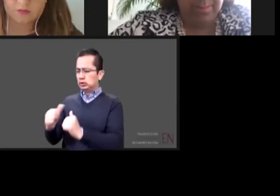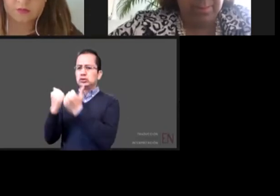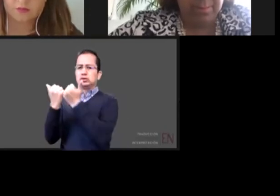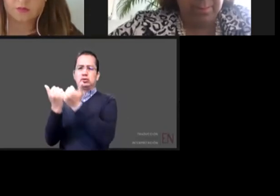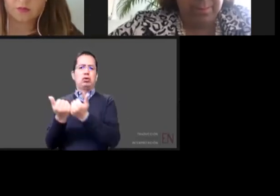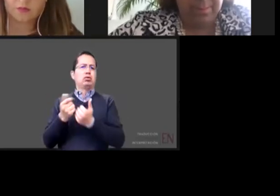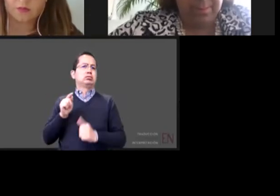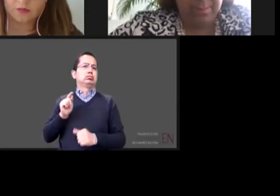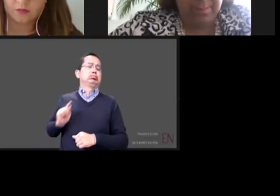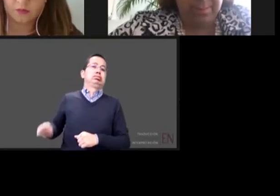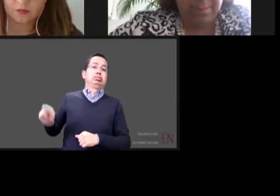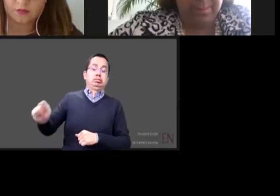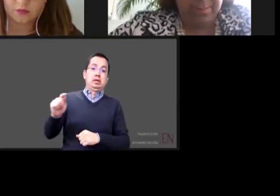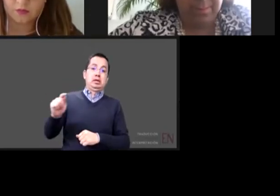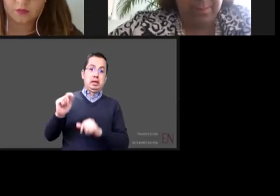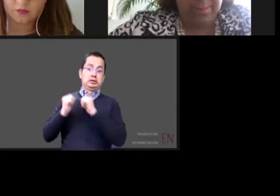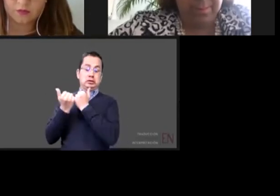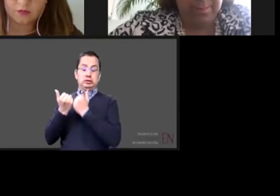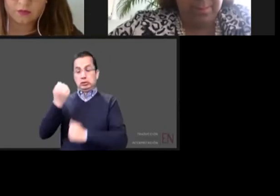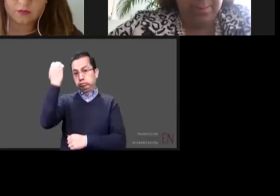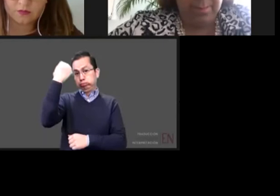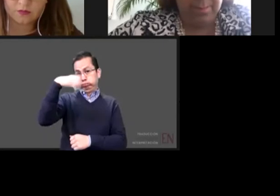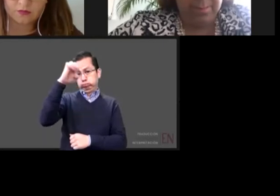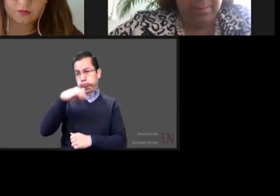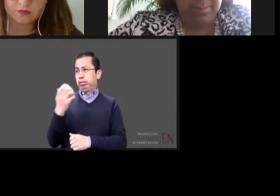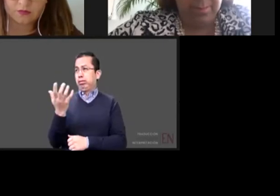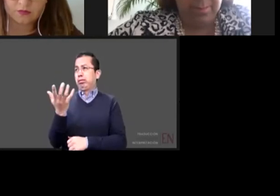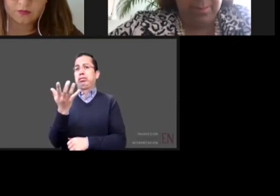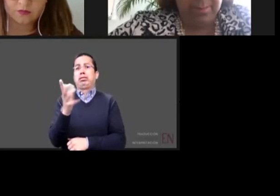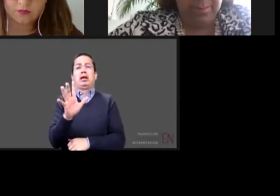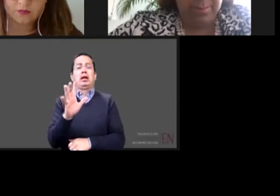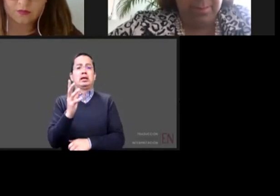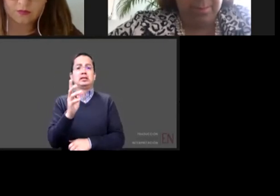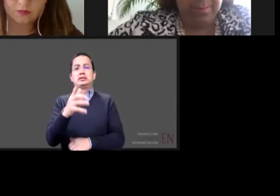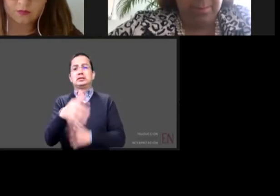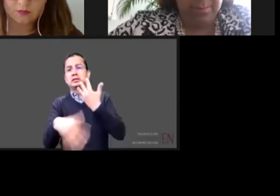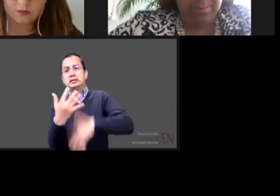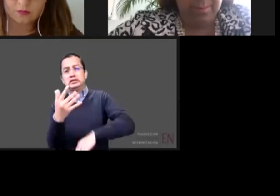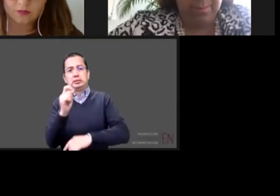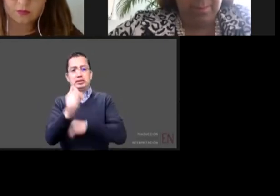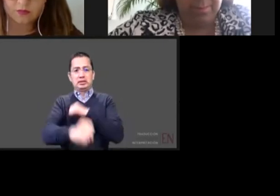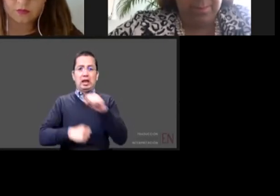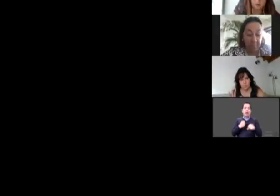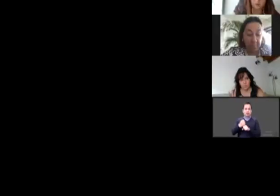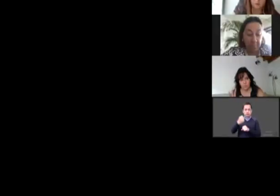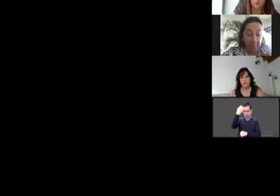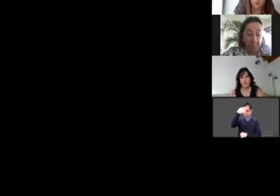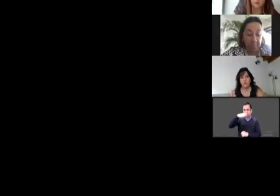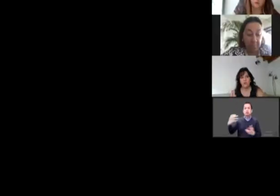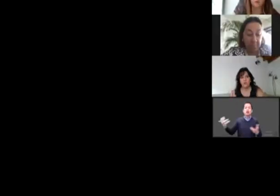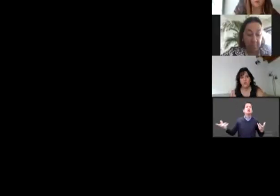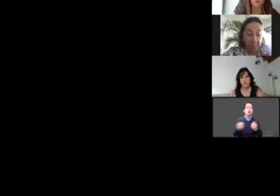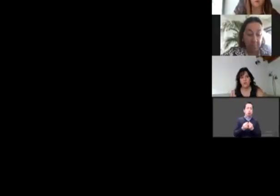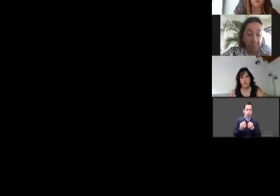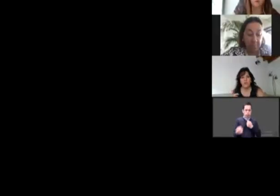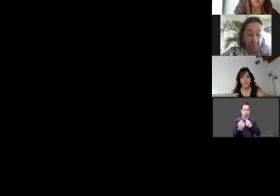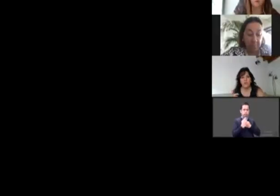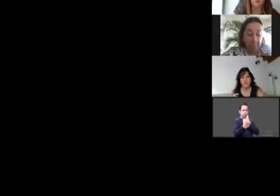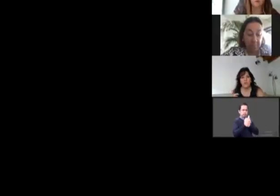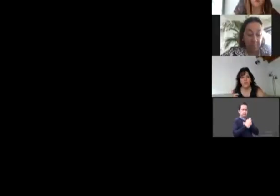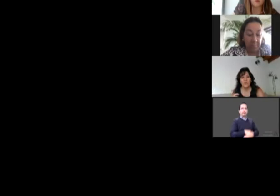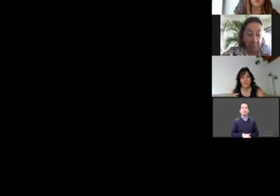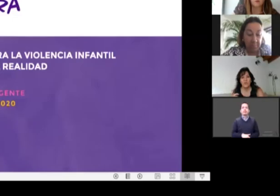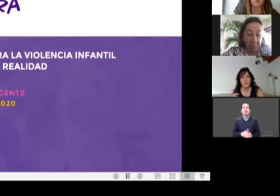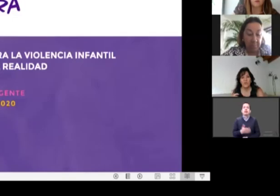15, 20, 30 años trabajando. Y lo más importante que a mí me gustaría destacar, porque nos invitaron a un foro donde